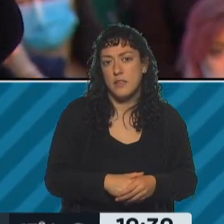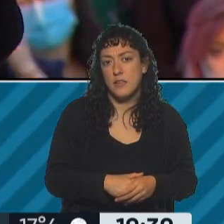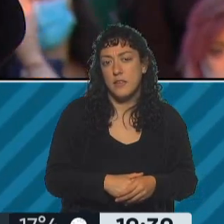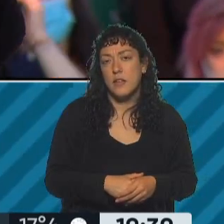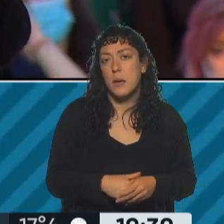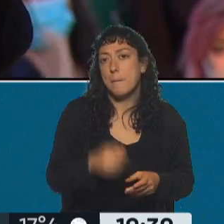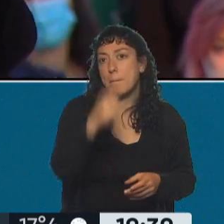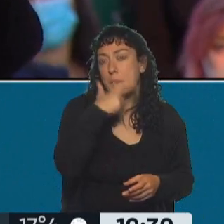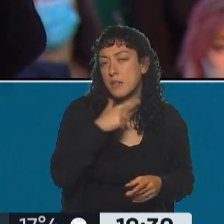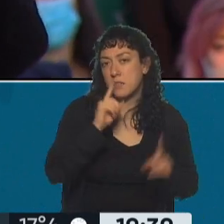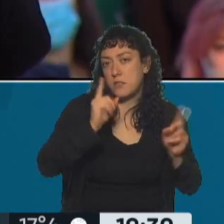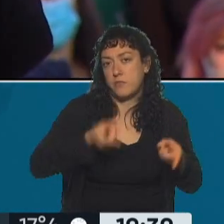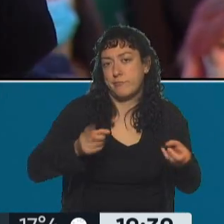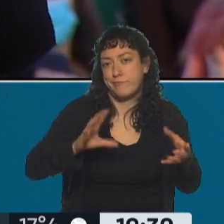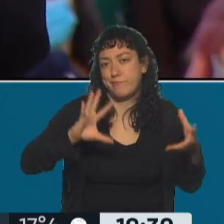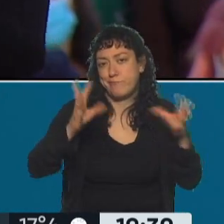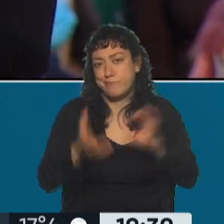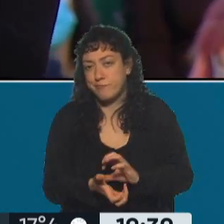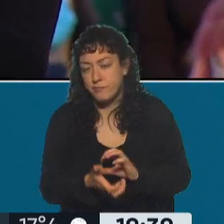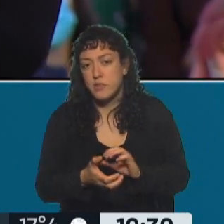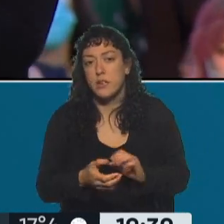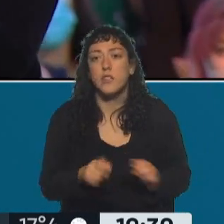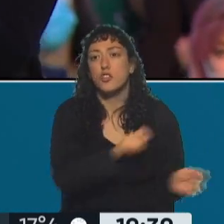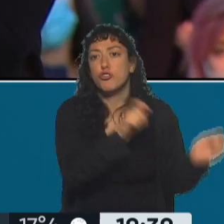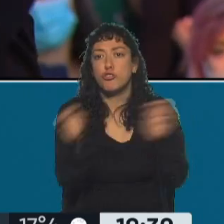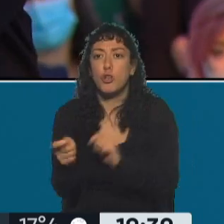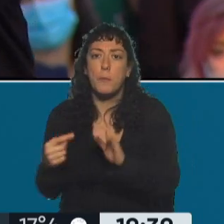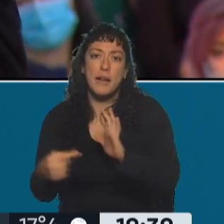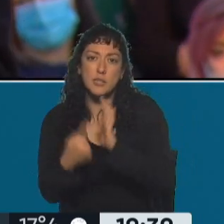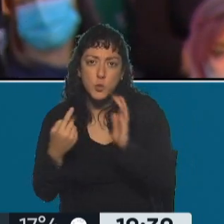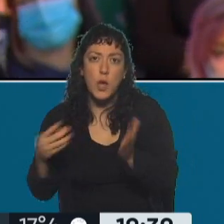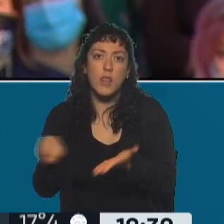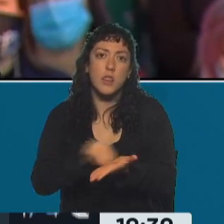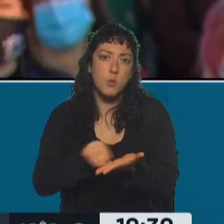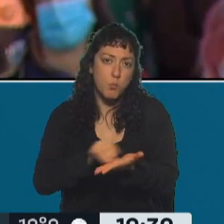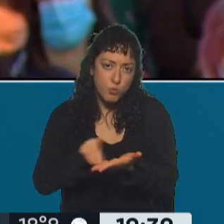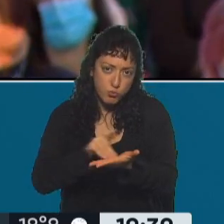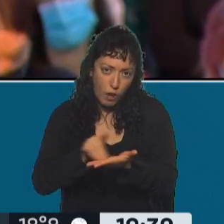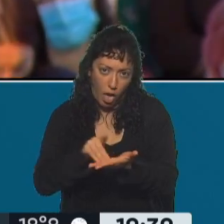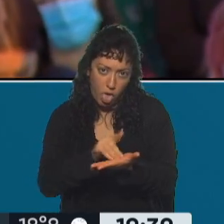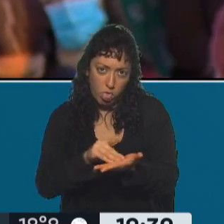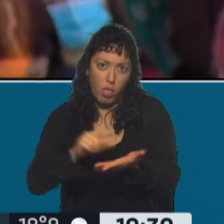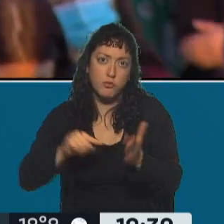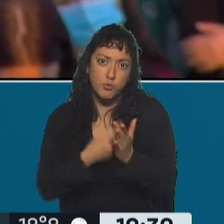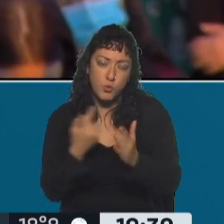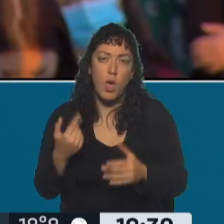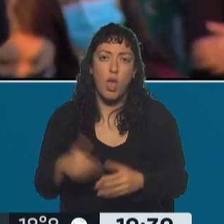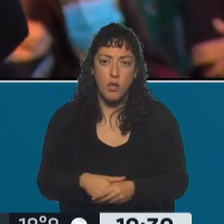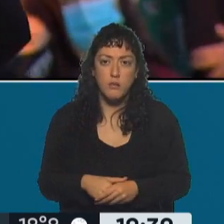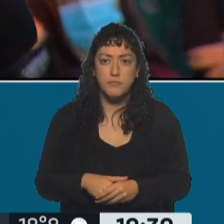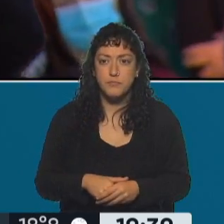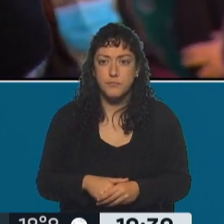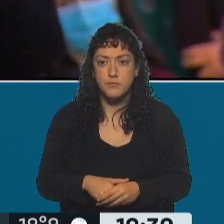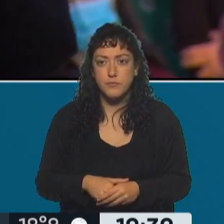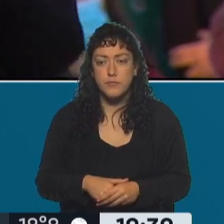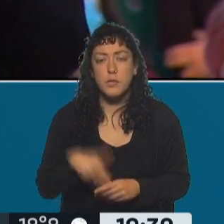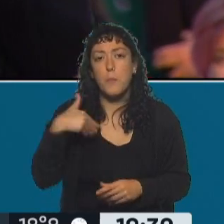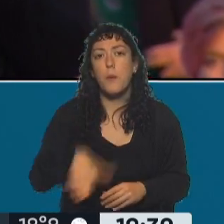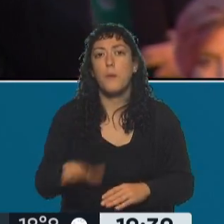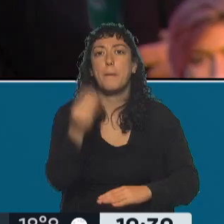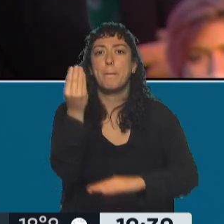enamoran. Claro. Bueno, es que lo que me parece, para hacer un poco de recapitulación sobre la historia política de María Eugenia Vidal, ella es una